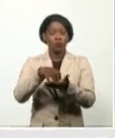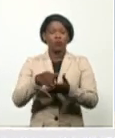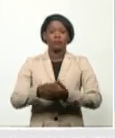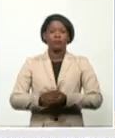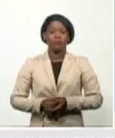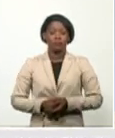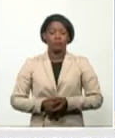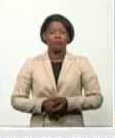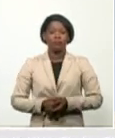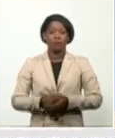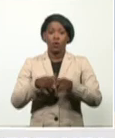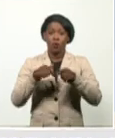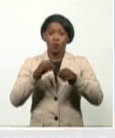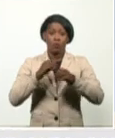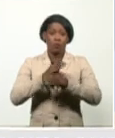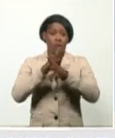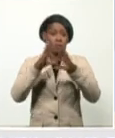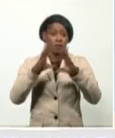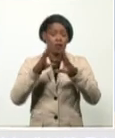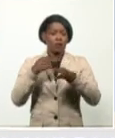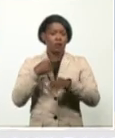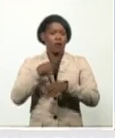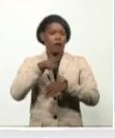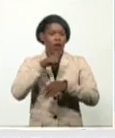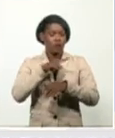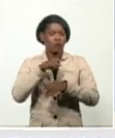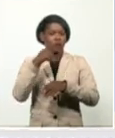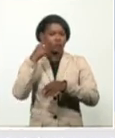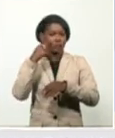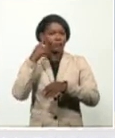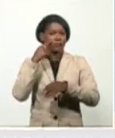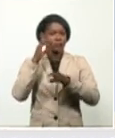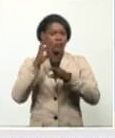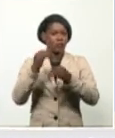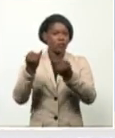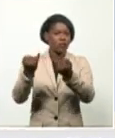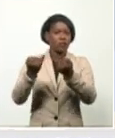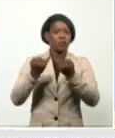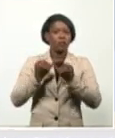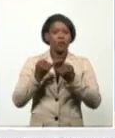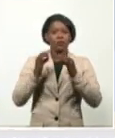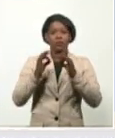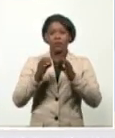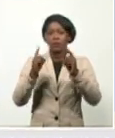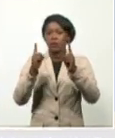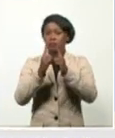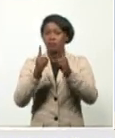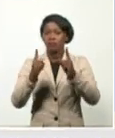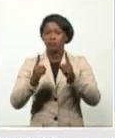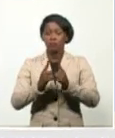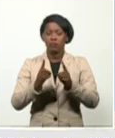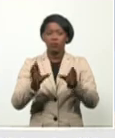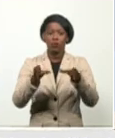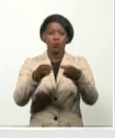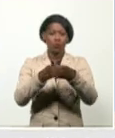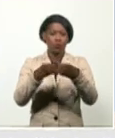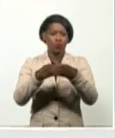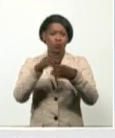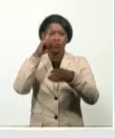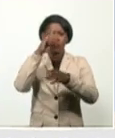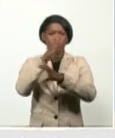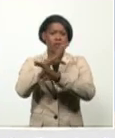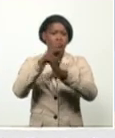anoche en una información que nos resumen el equipo de